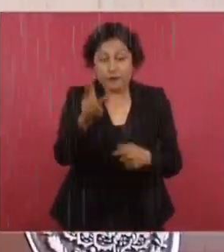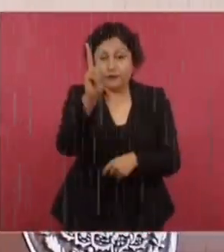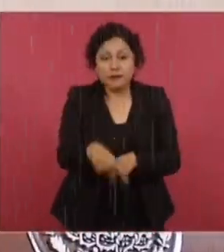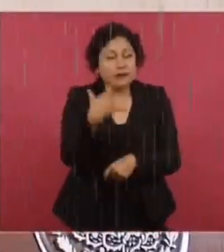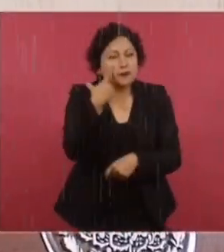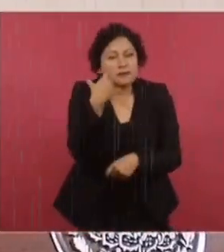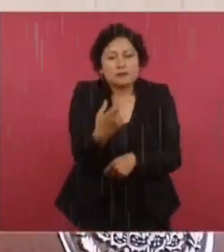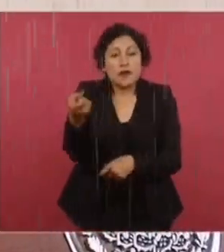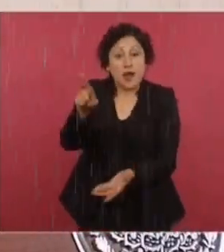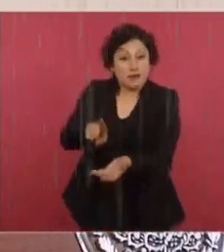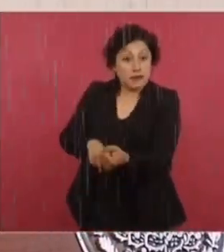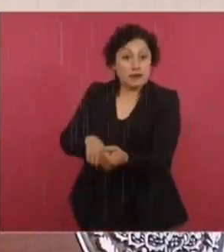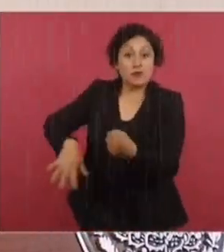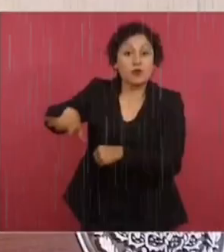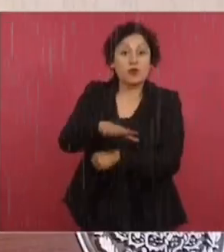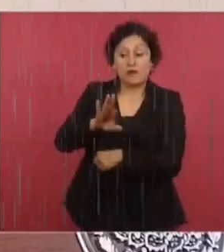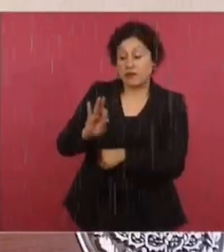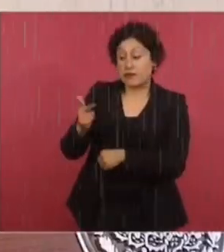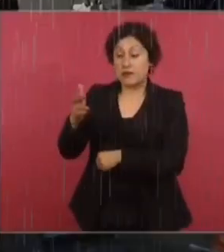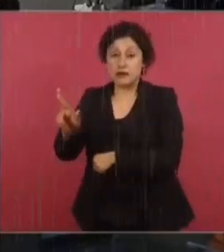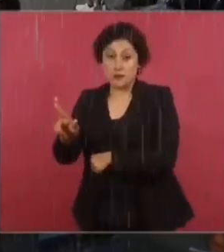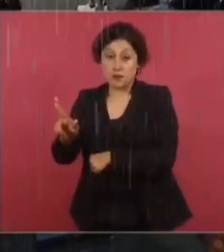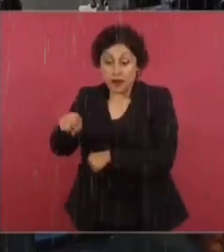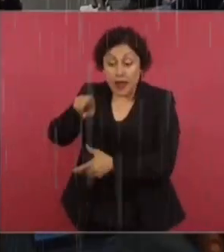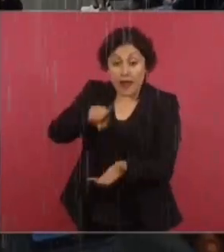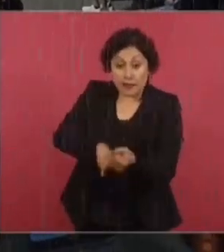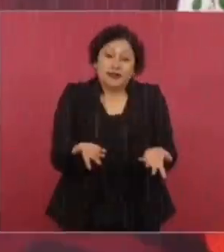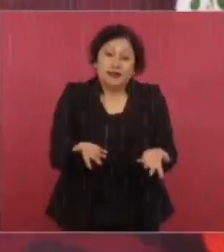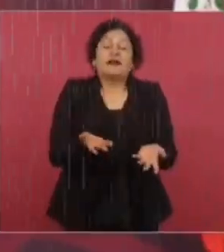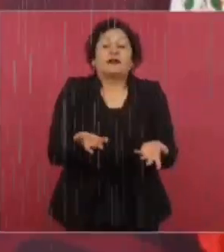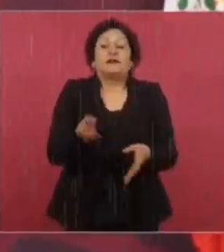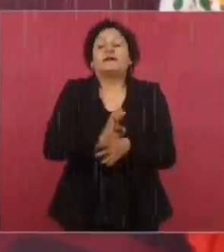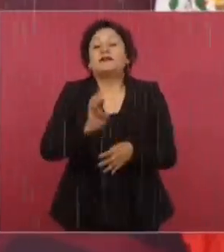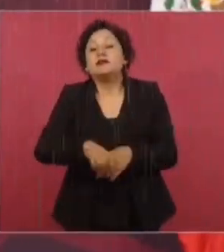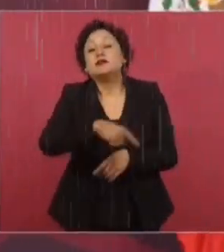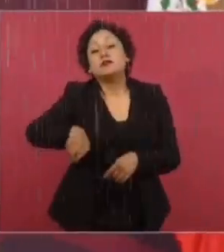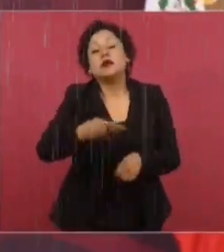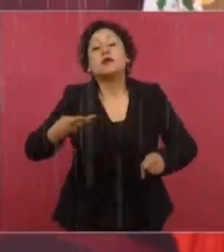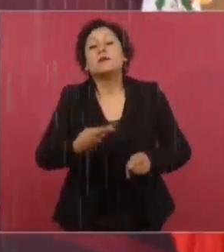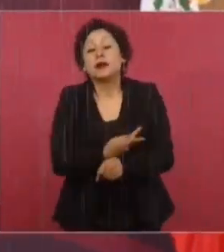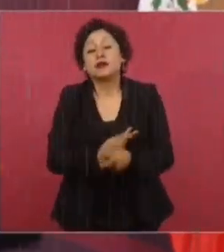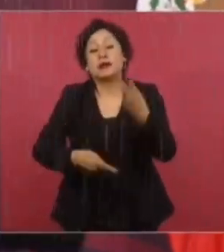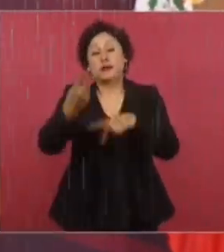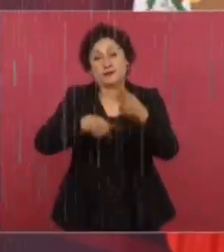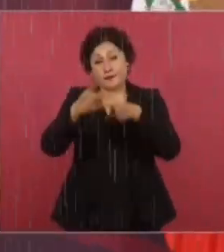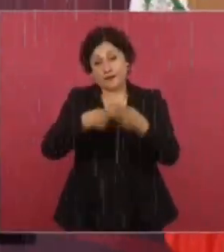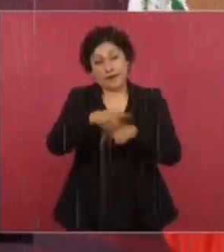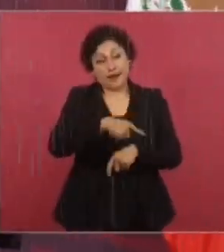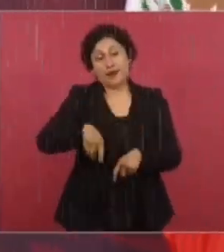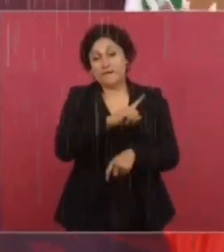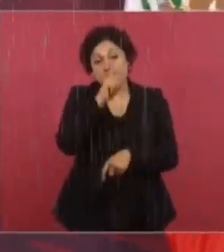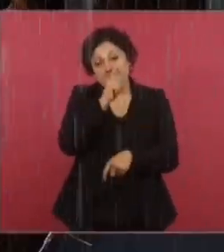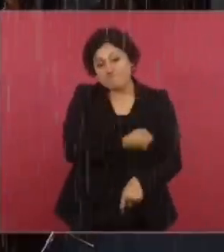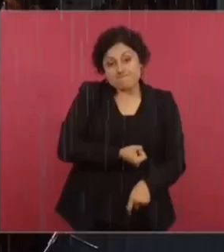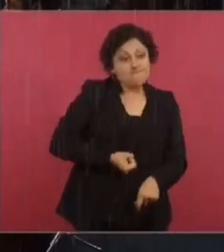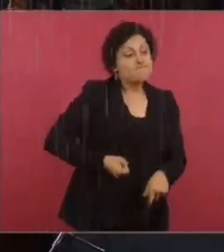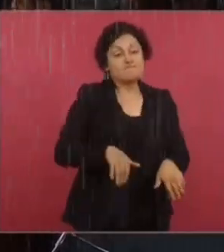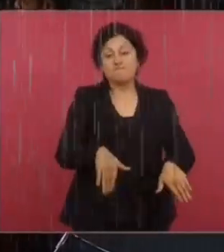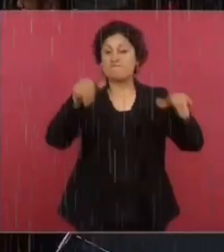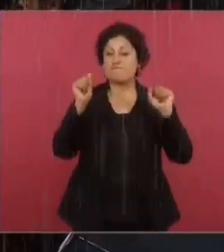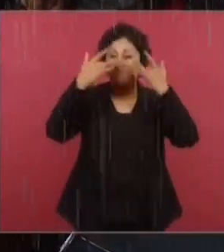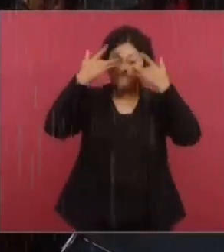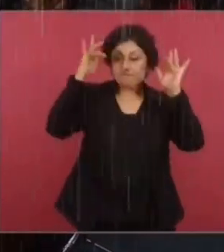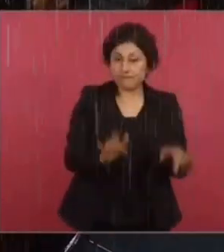en la fiscalía general y en la fiscalía especial y se queda el fiscal con dos tres ayudantes